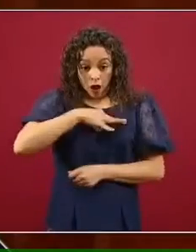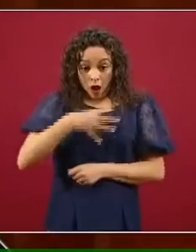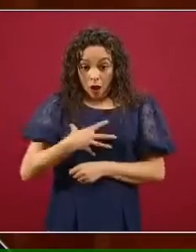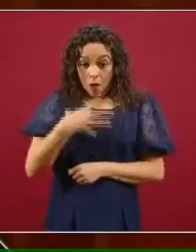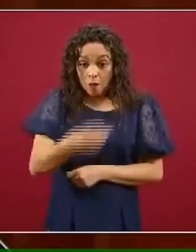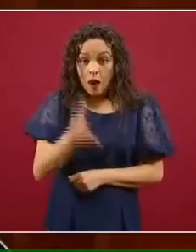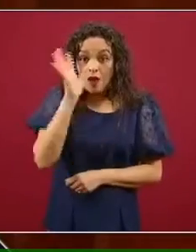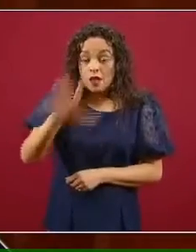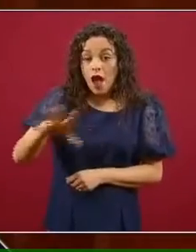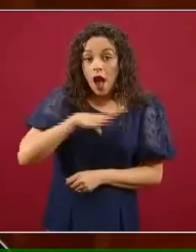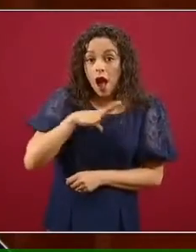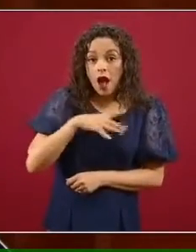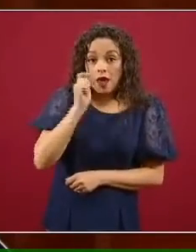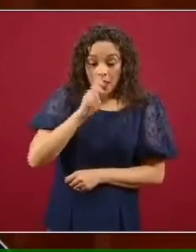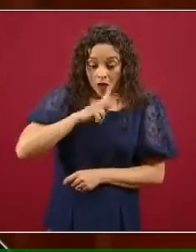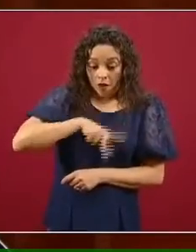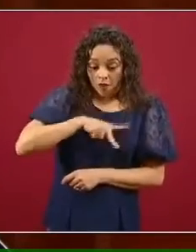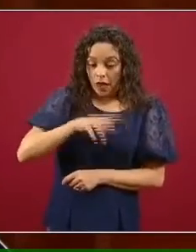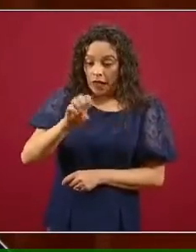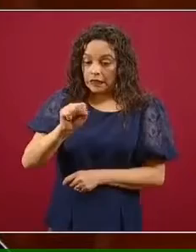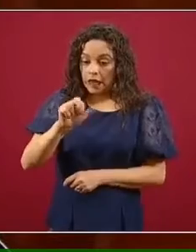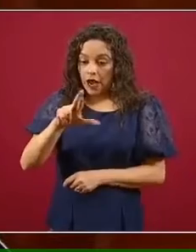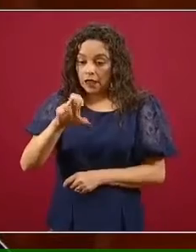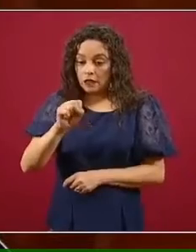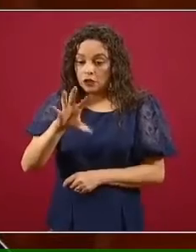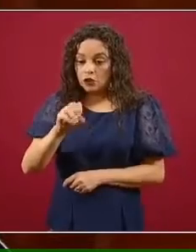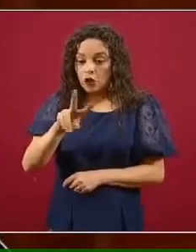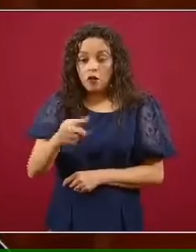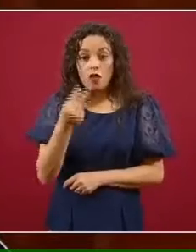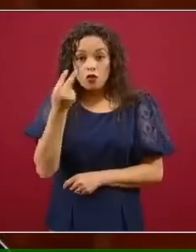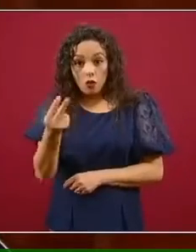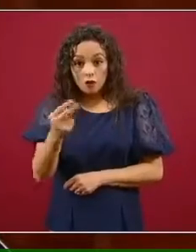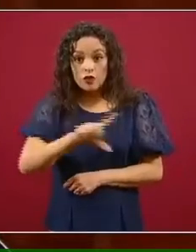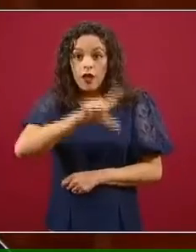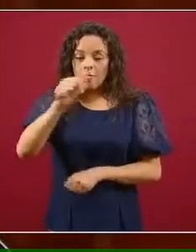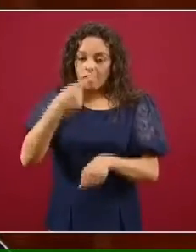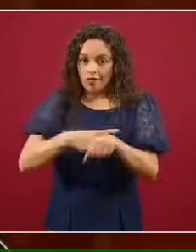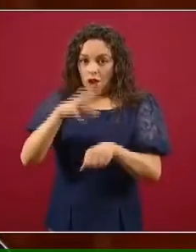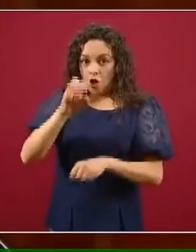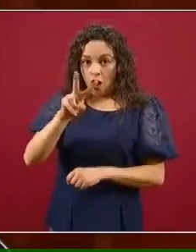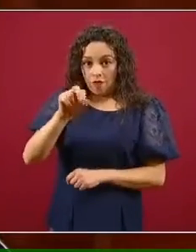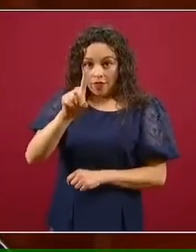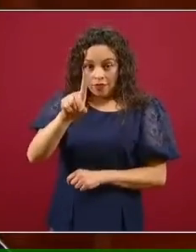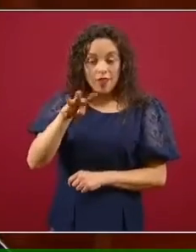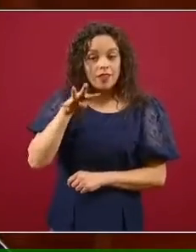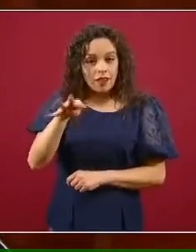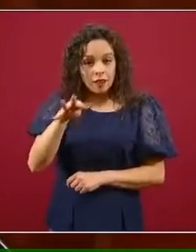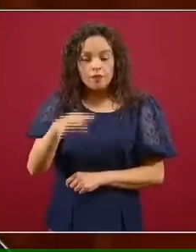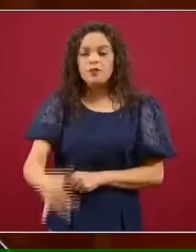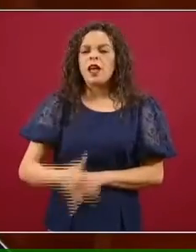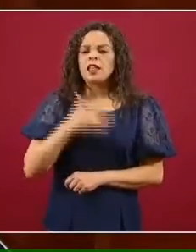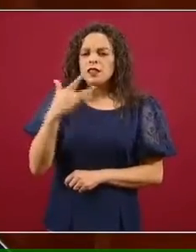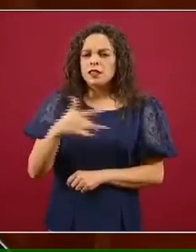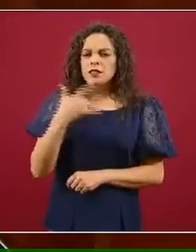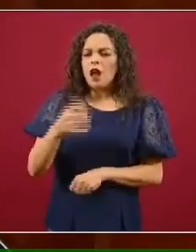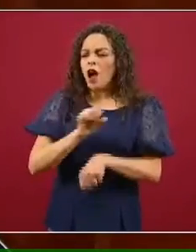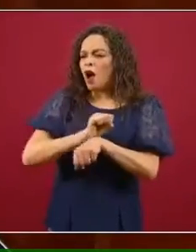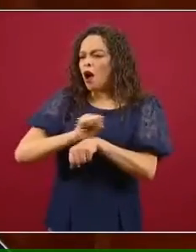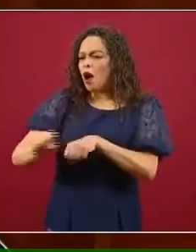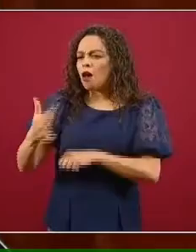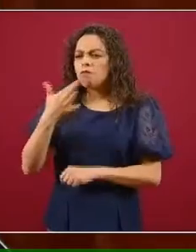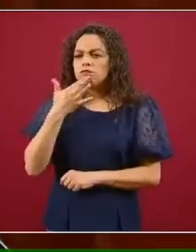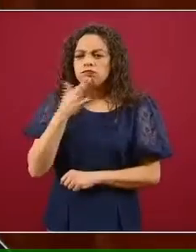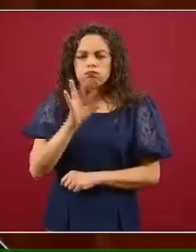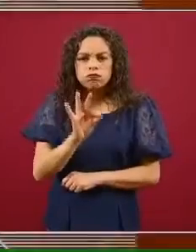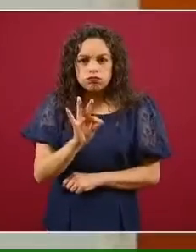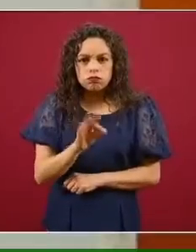desarrollen COVID-19, estarán con síntomas leves o tendrán una sintomatología que no